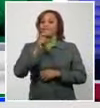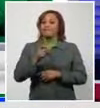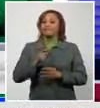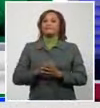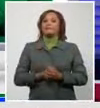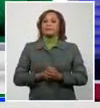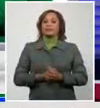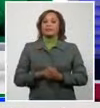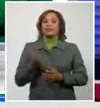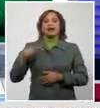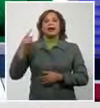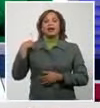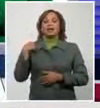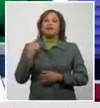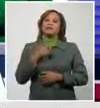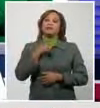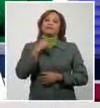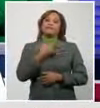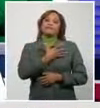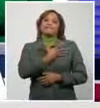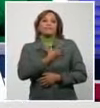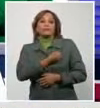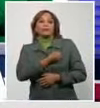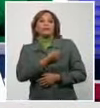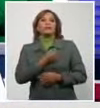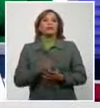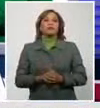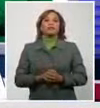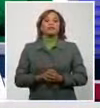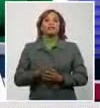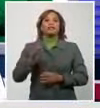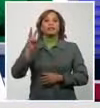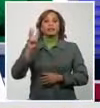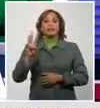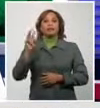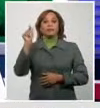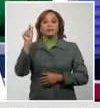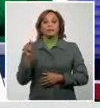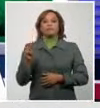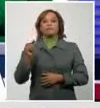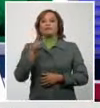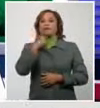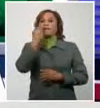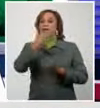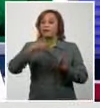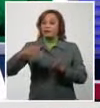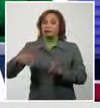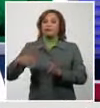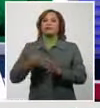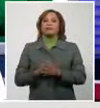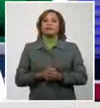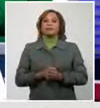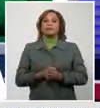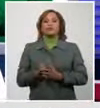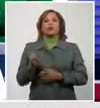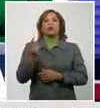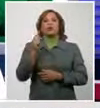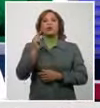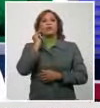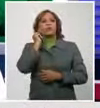Tuvimos ayer que lamentar, o sea, del día de antier, 3 fallecidos. Una señora de